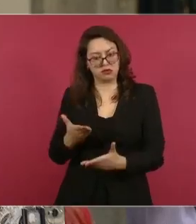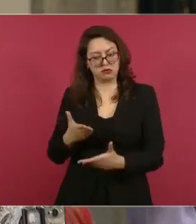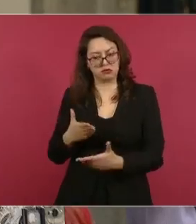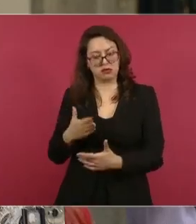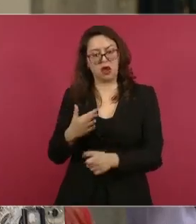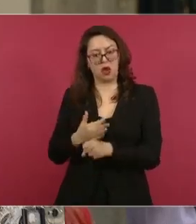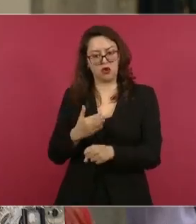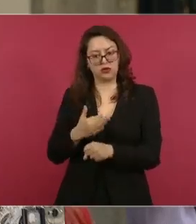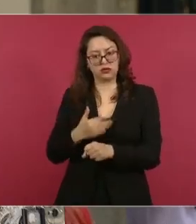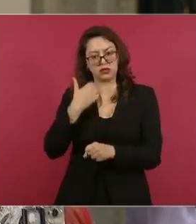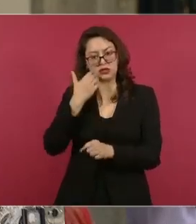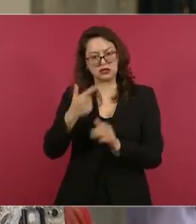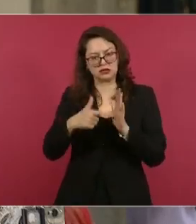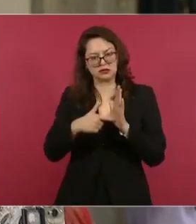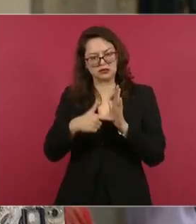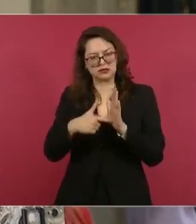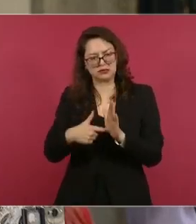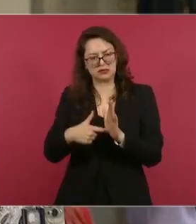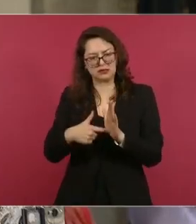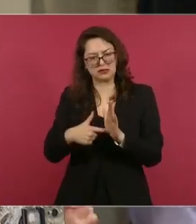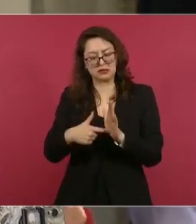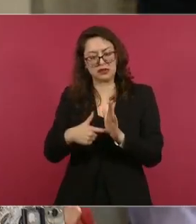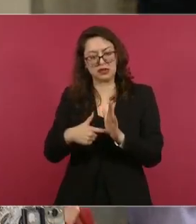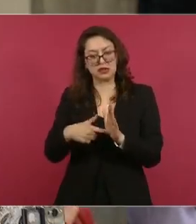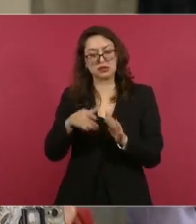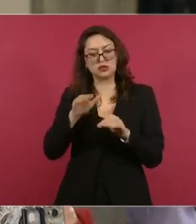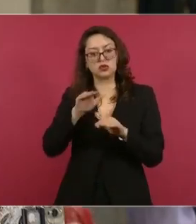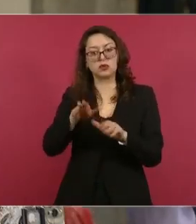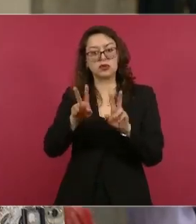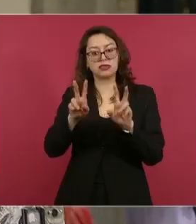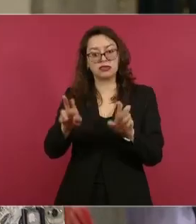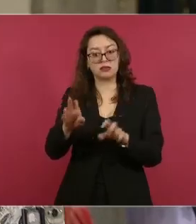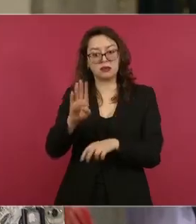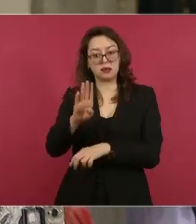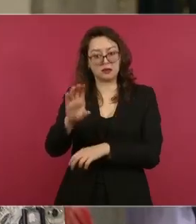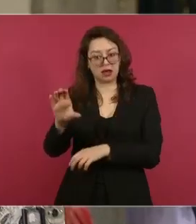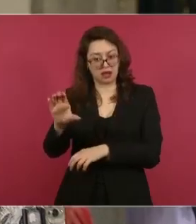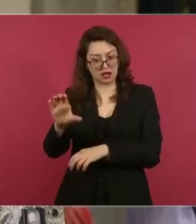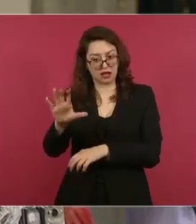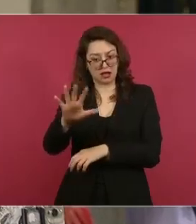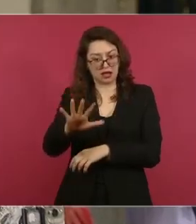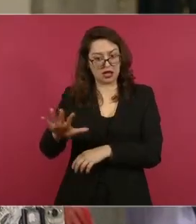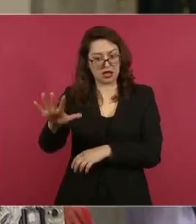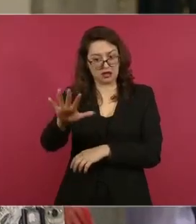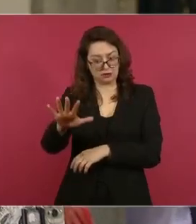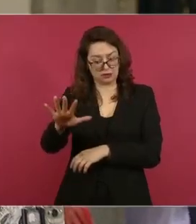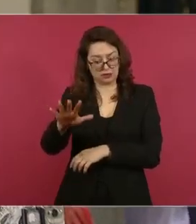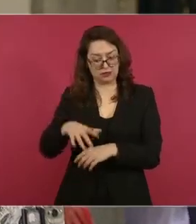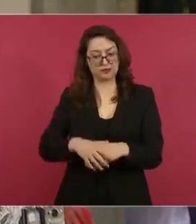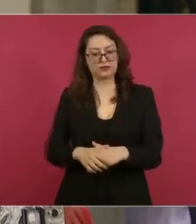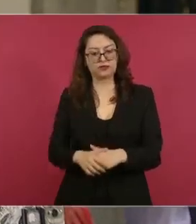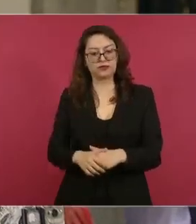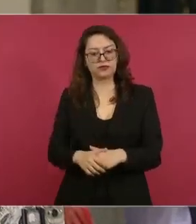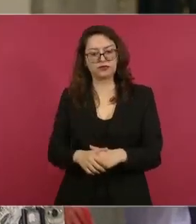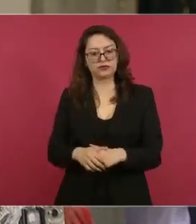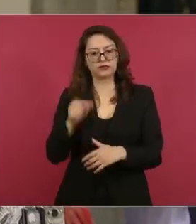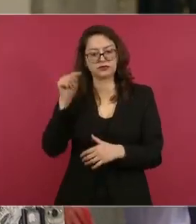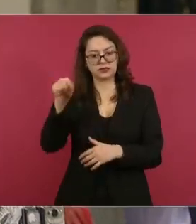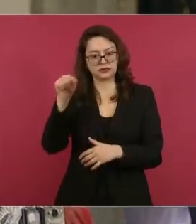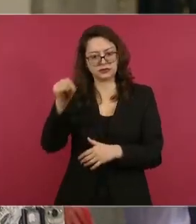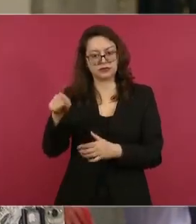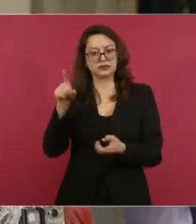California, le quiero yo decir y expresar en lo solidario que somos los que vivimos ahí, porque se activaron centros de